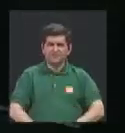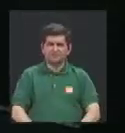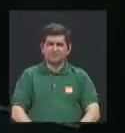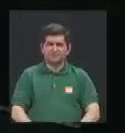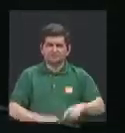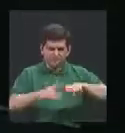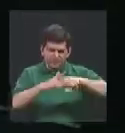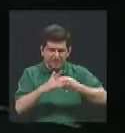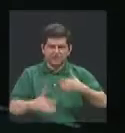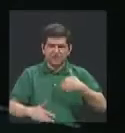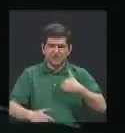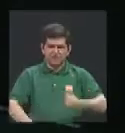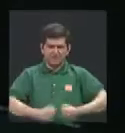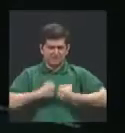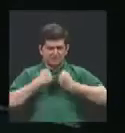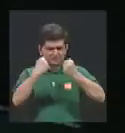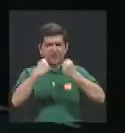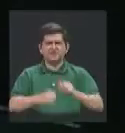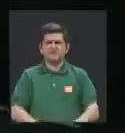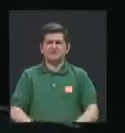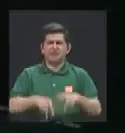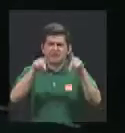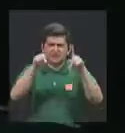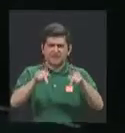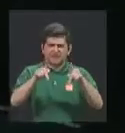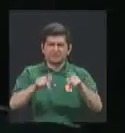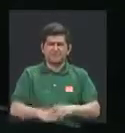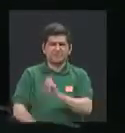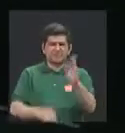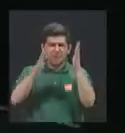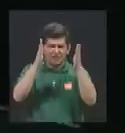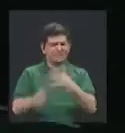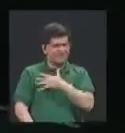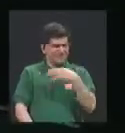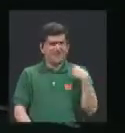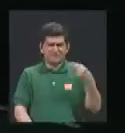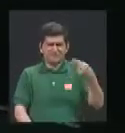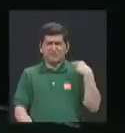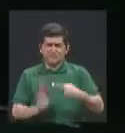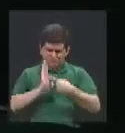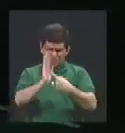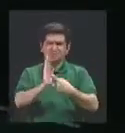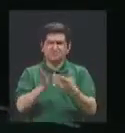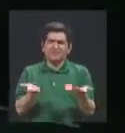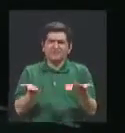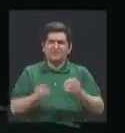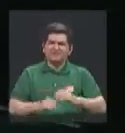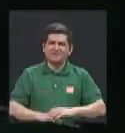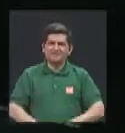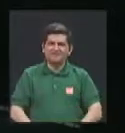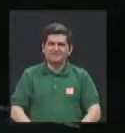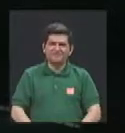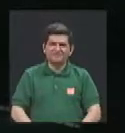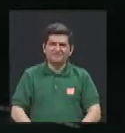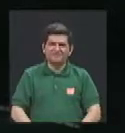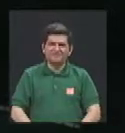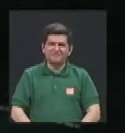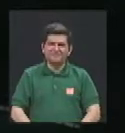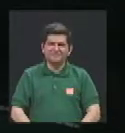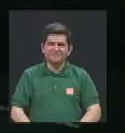cabo, comenzó a tomar vida. Digo yo, bueno, pero si al costarricense le gusta su historia, ¿por qué no se la presentamos?